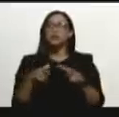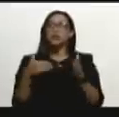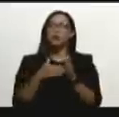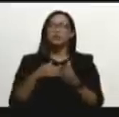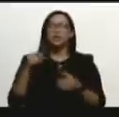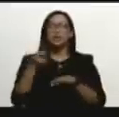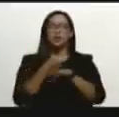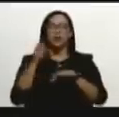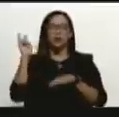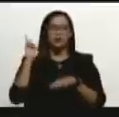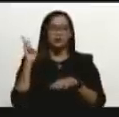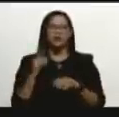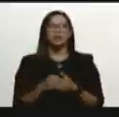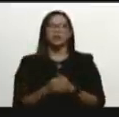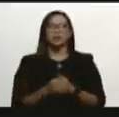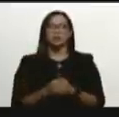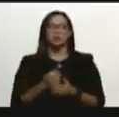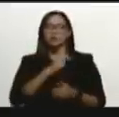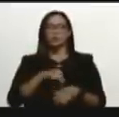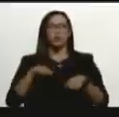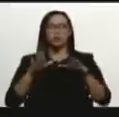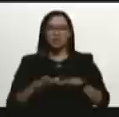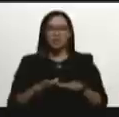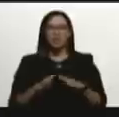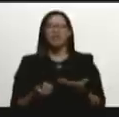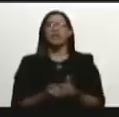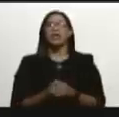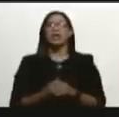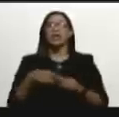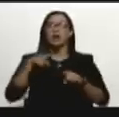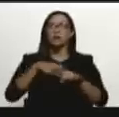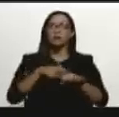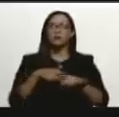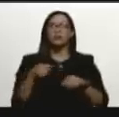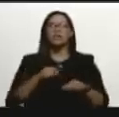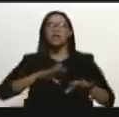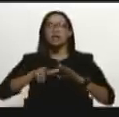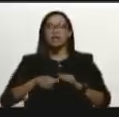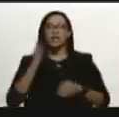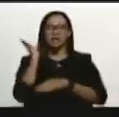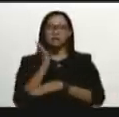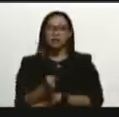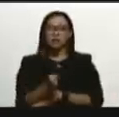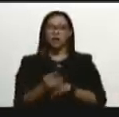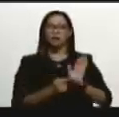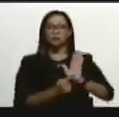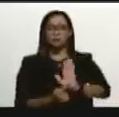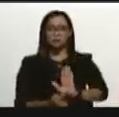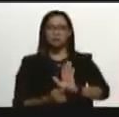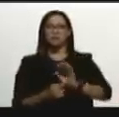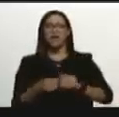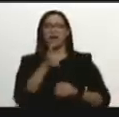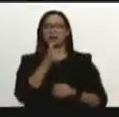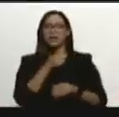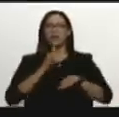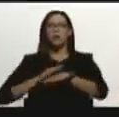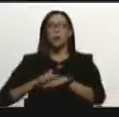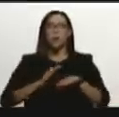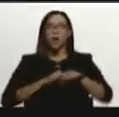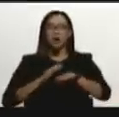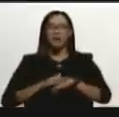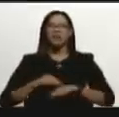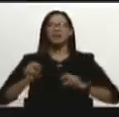nos detendremos en el deber de enfrentar el flagelo de la corrupción y castigar de manera ejemplar a quienes incurran en estos